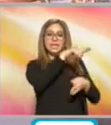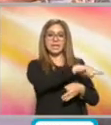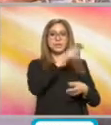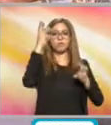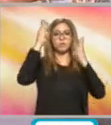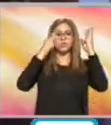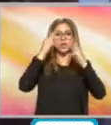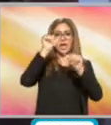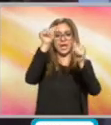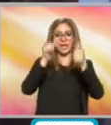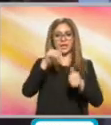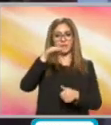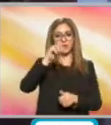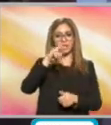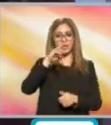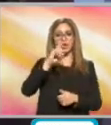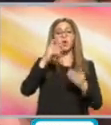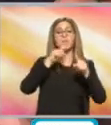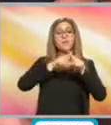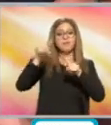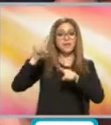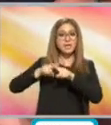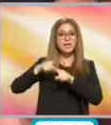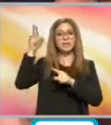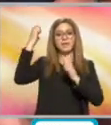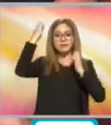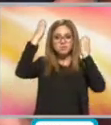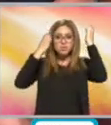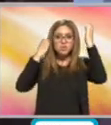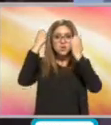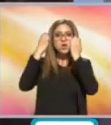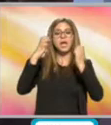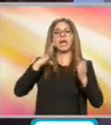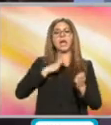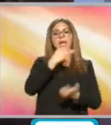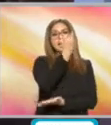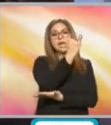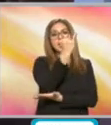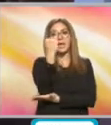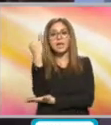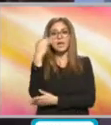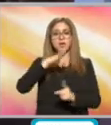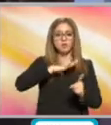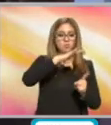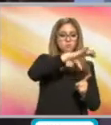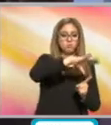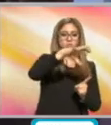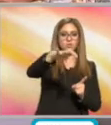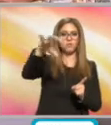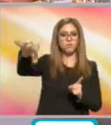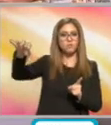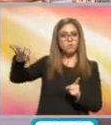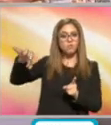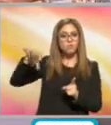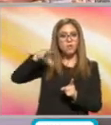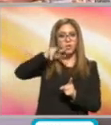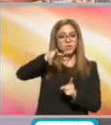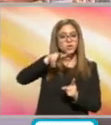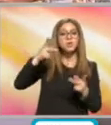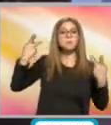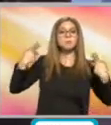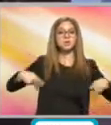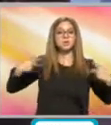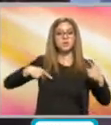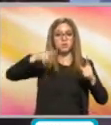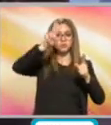va a constar de varias exposiciones. Una es de jardines, se van a intervenir 18 espacios del Jardín Botánico por paisajistas y